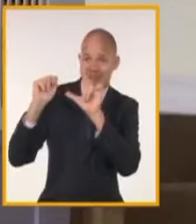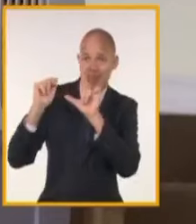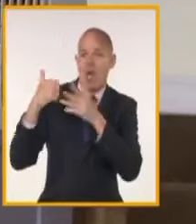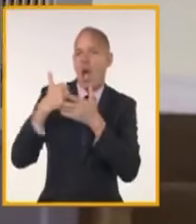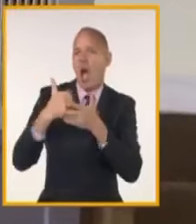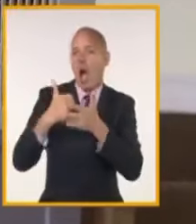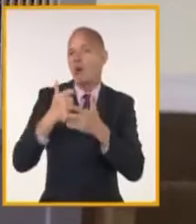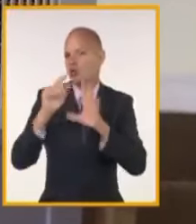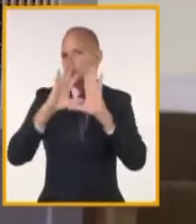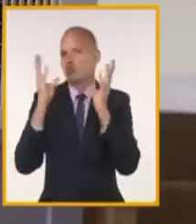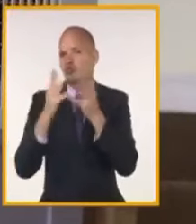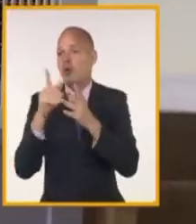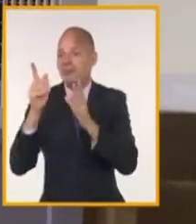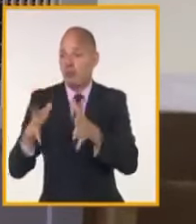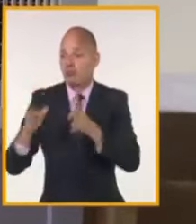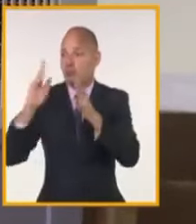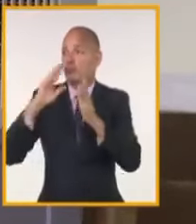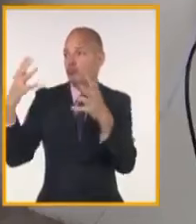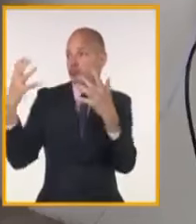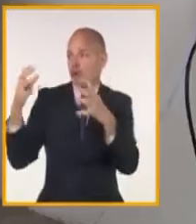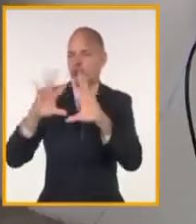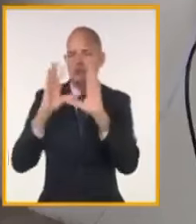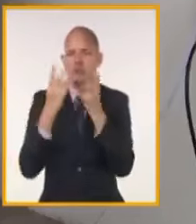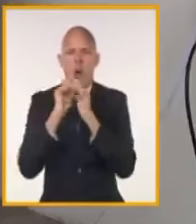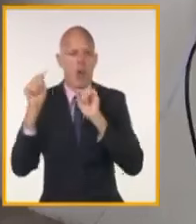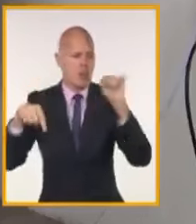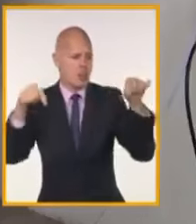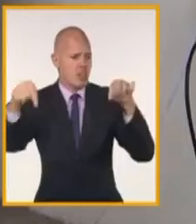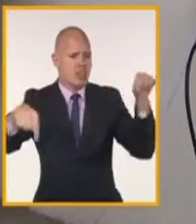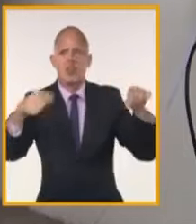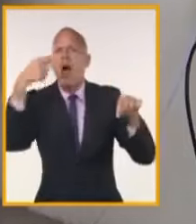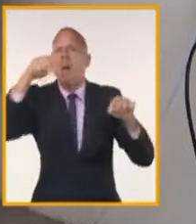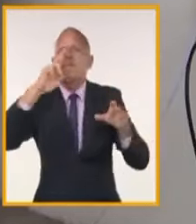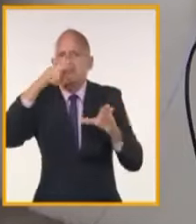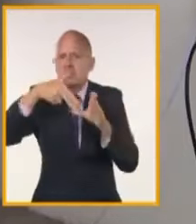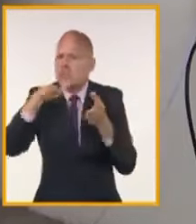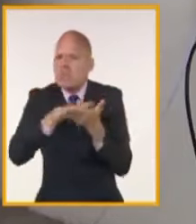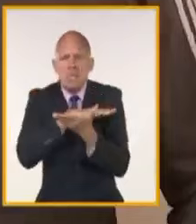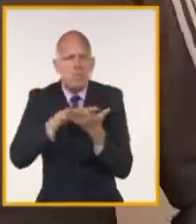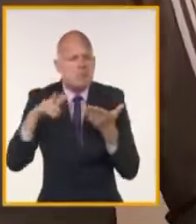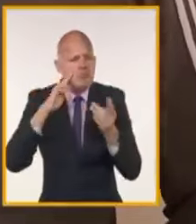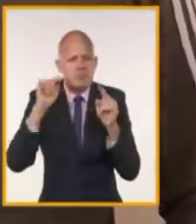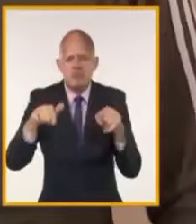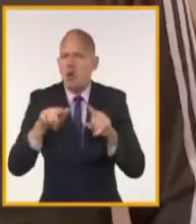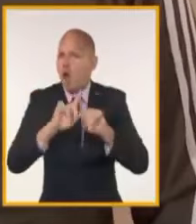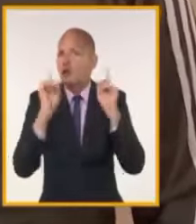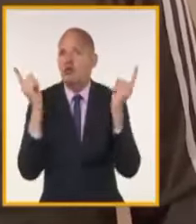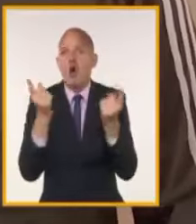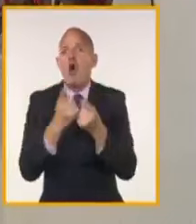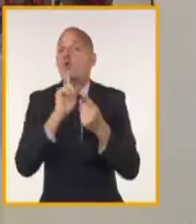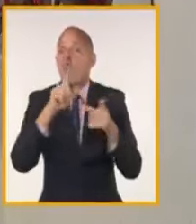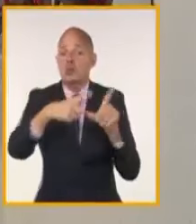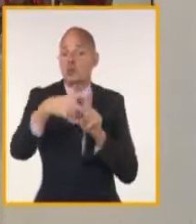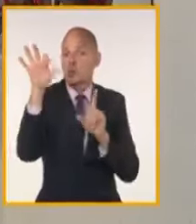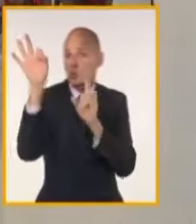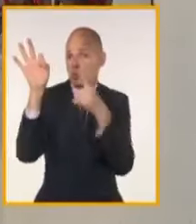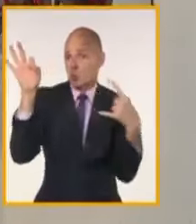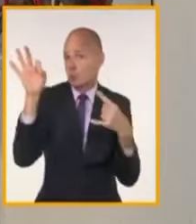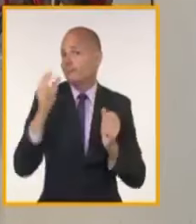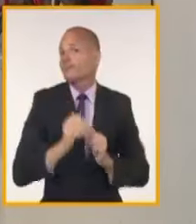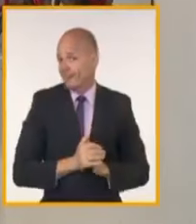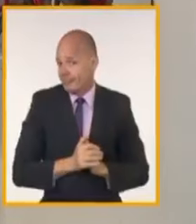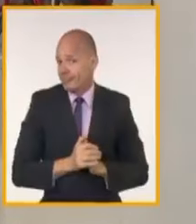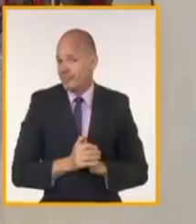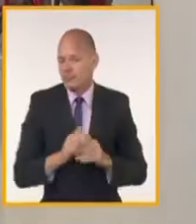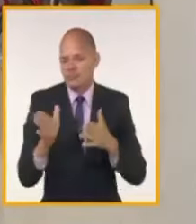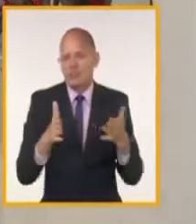todos los equipos que tenemos implantados aquí en el sistema están funcionando 100% la inversión